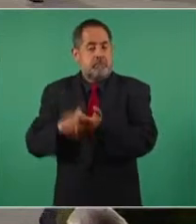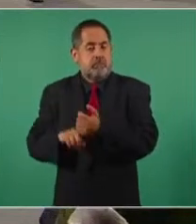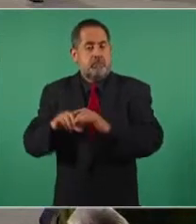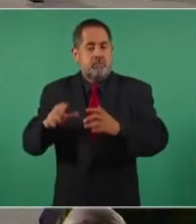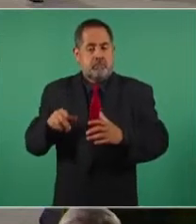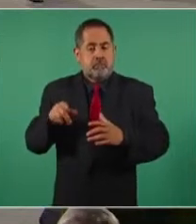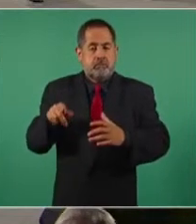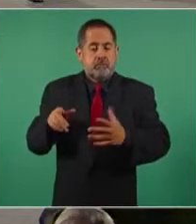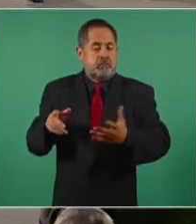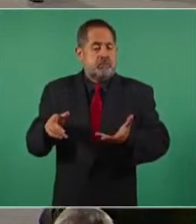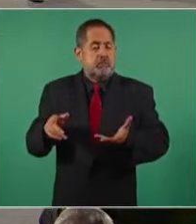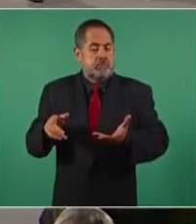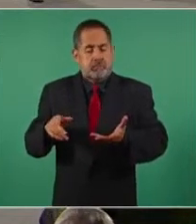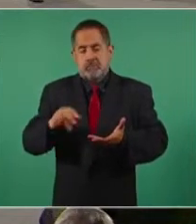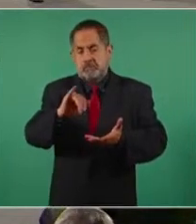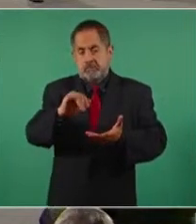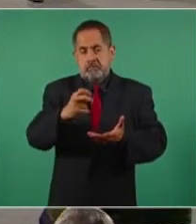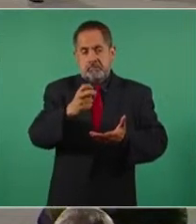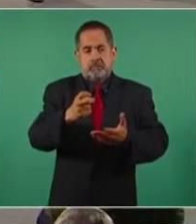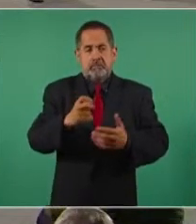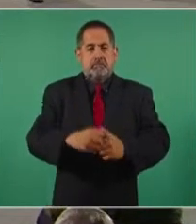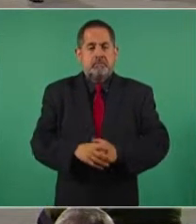si integrantes